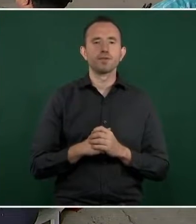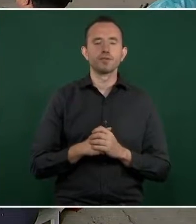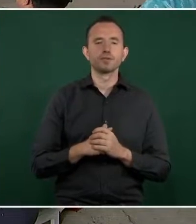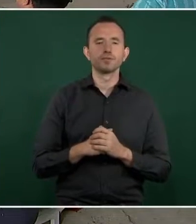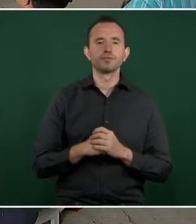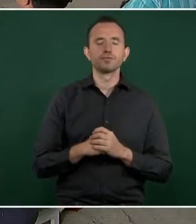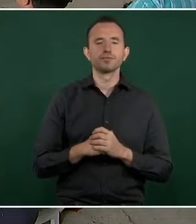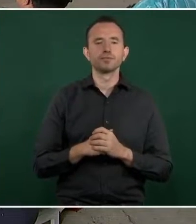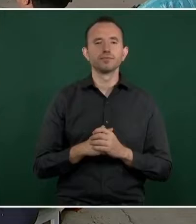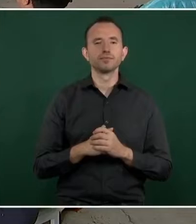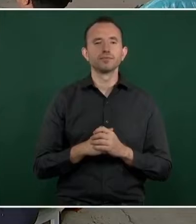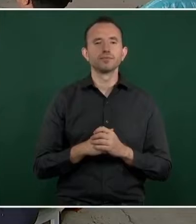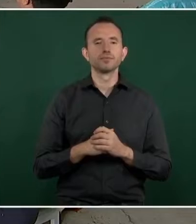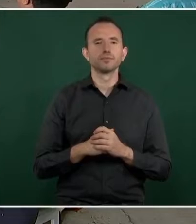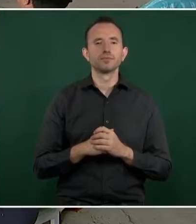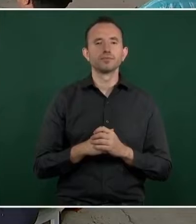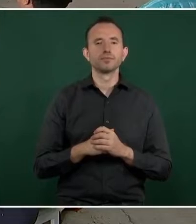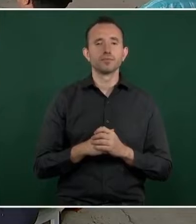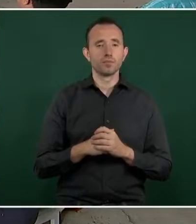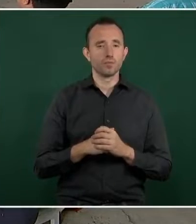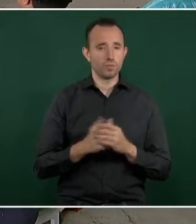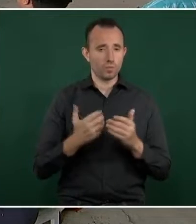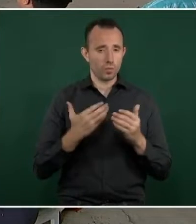Ahora sí, vamos con la de letalidad.